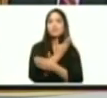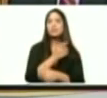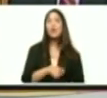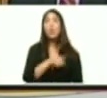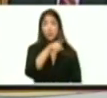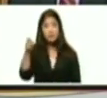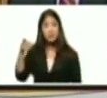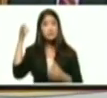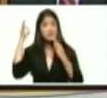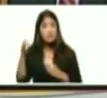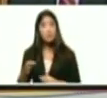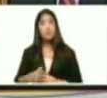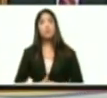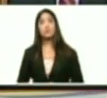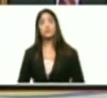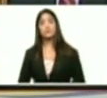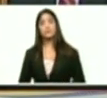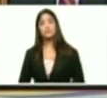nadie dude de eso,